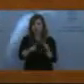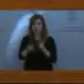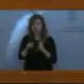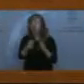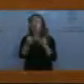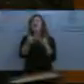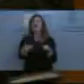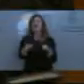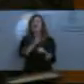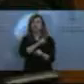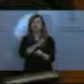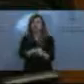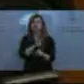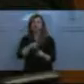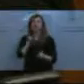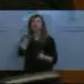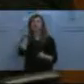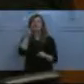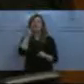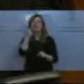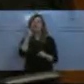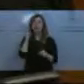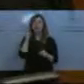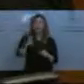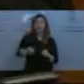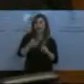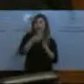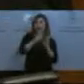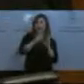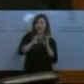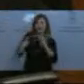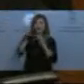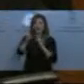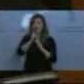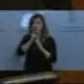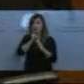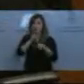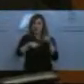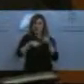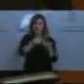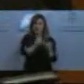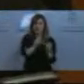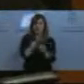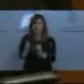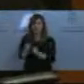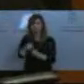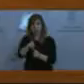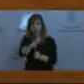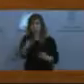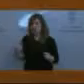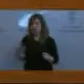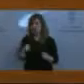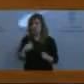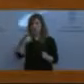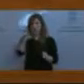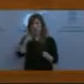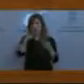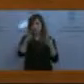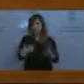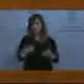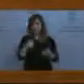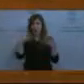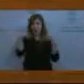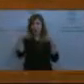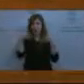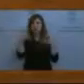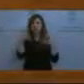deportivos, de identificar la riqueza, de distribución de la riqueza por municipios. Es que esto existe, ¿eh? Yo sé que usted también, le recomiendo que no está